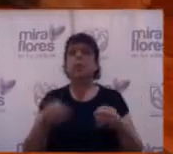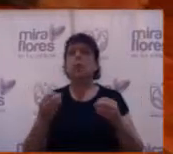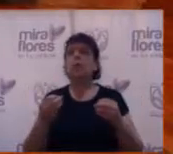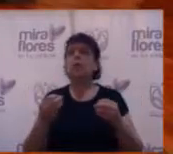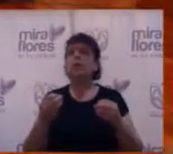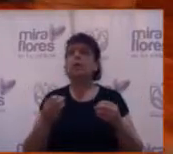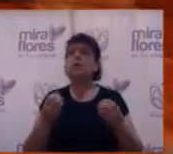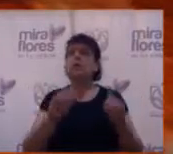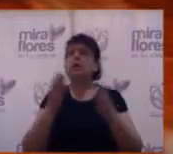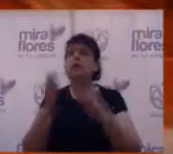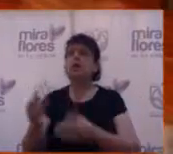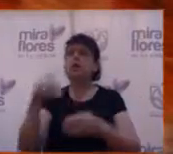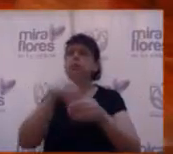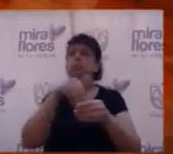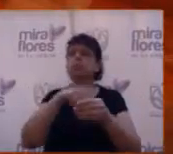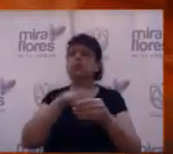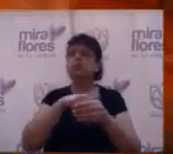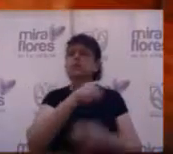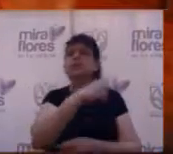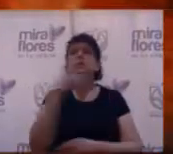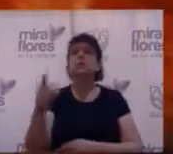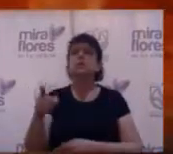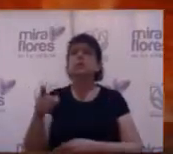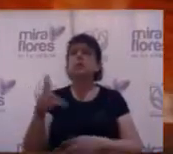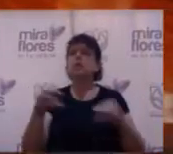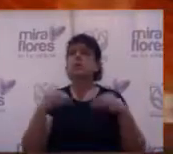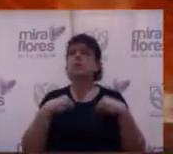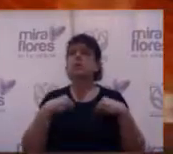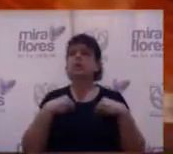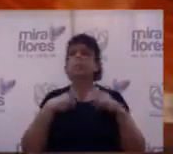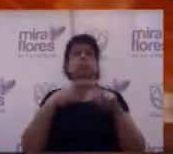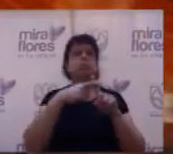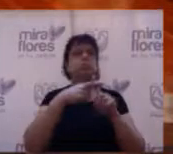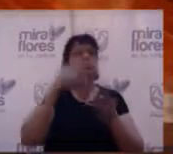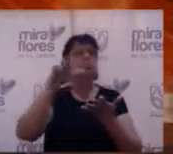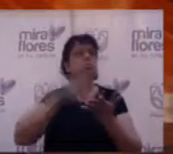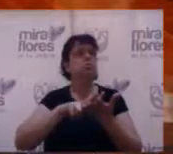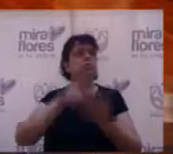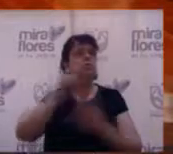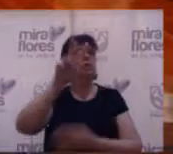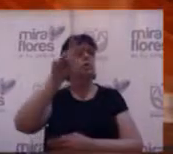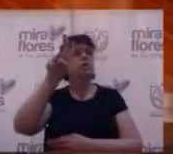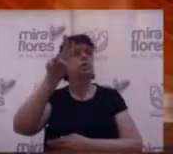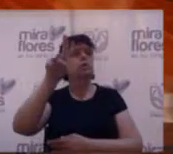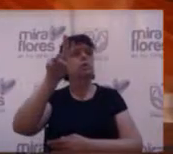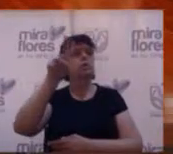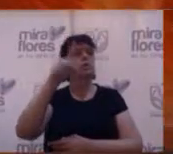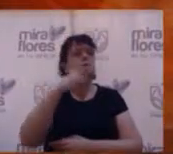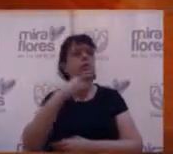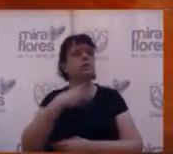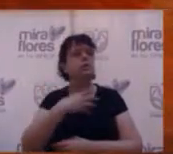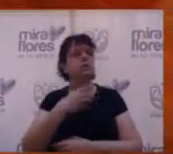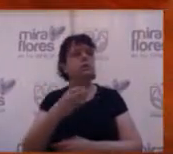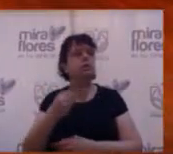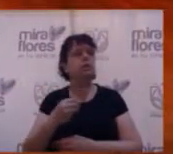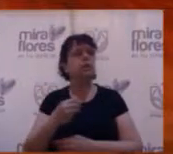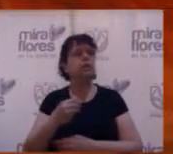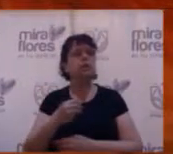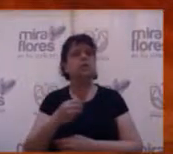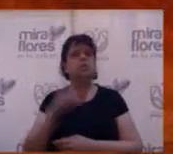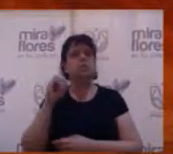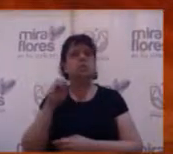voto. Aquellos miembros del Consejo que estén a favor de aprobar el acta de la sesión ordinaria fecha 21 de diciembre del año 2017, sírvanse